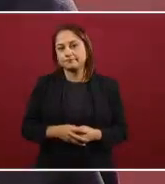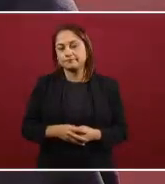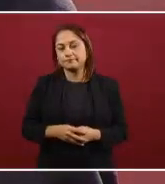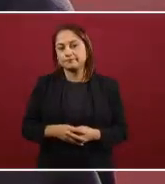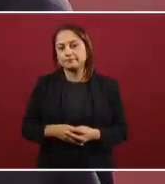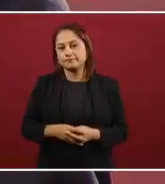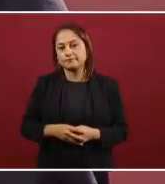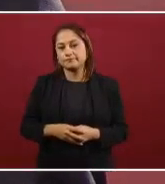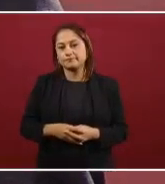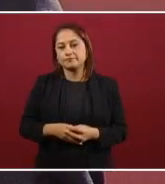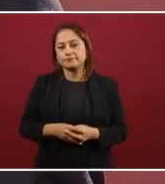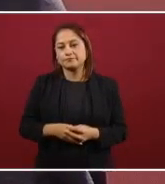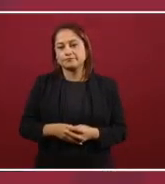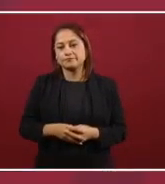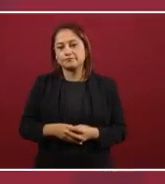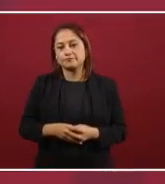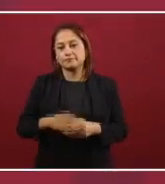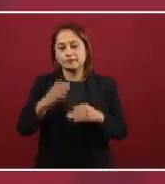sigue